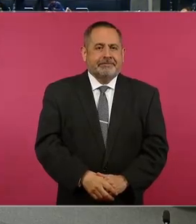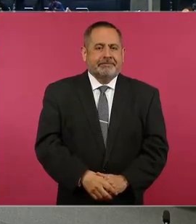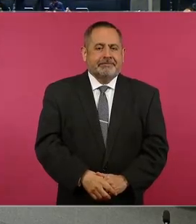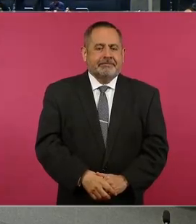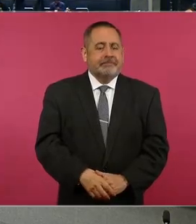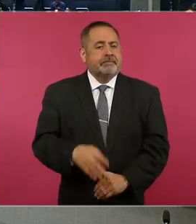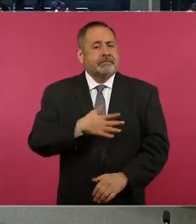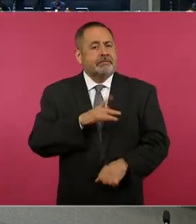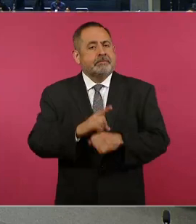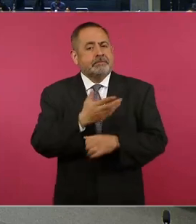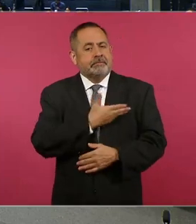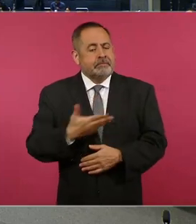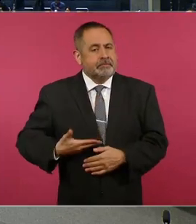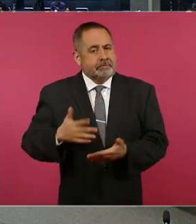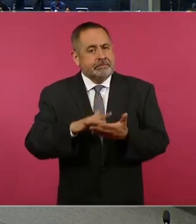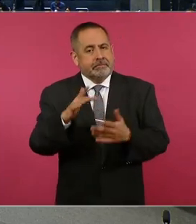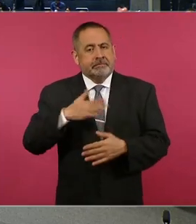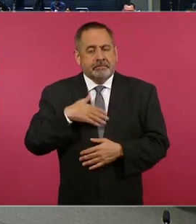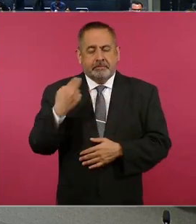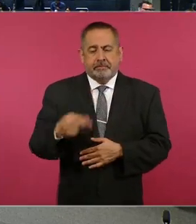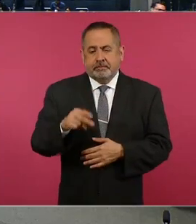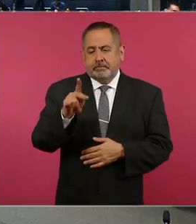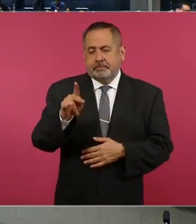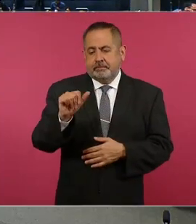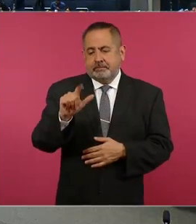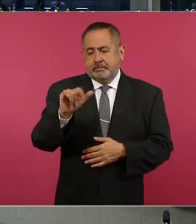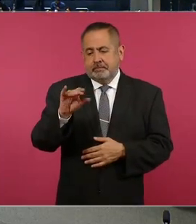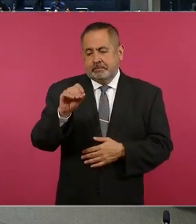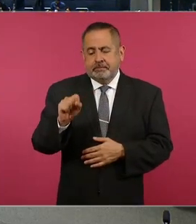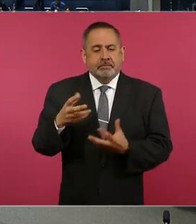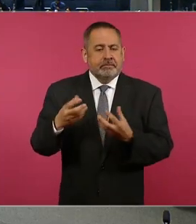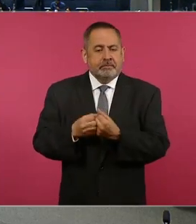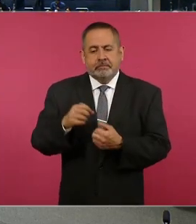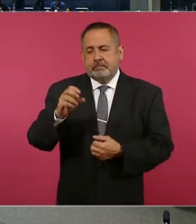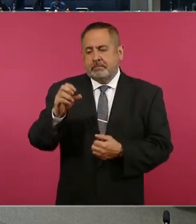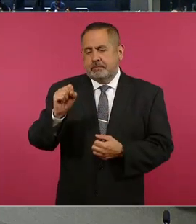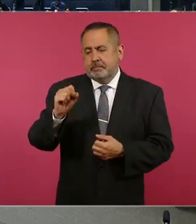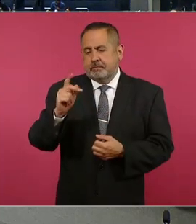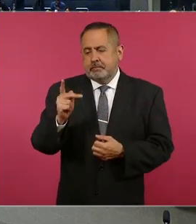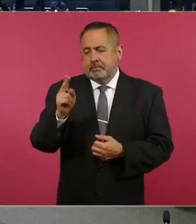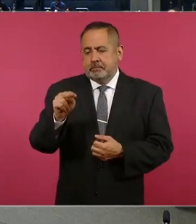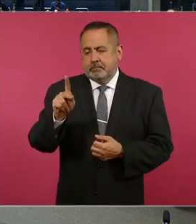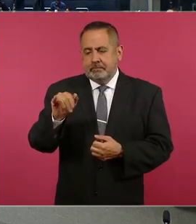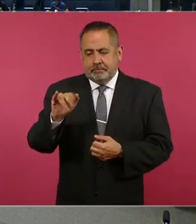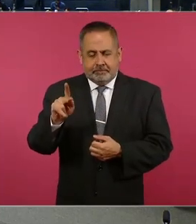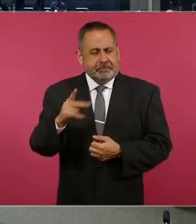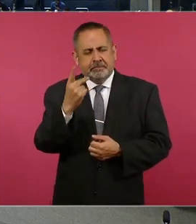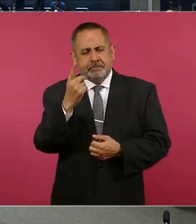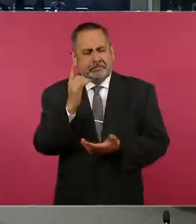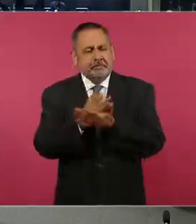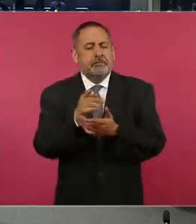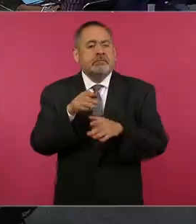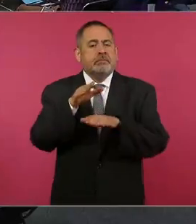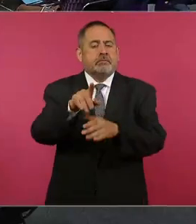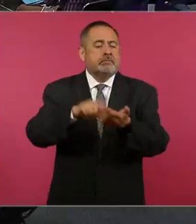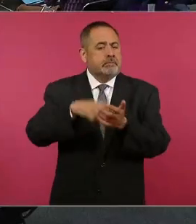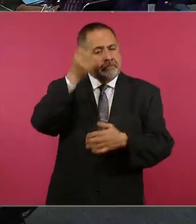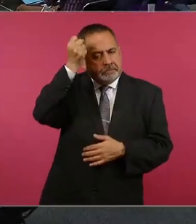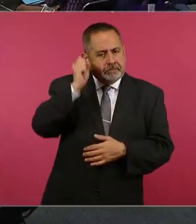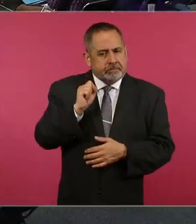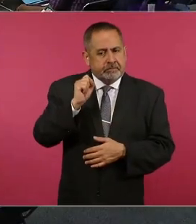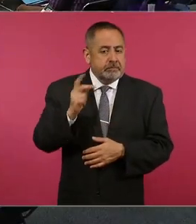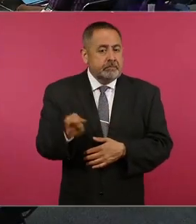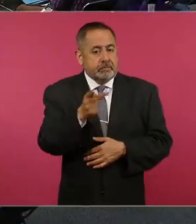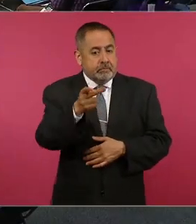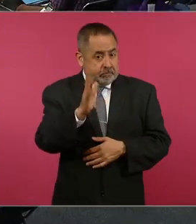buenos días presidente gracias stefani palacios de la agencia internacional sputnik solamente en este tema de lo de sinaloa consultar si